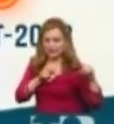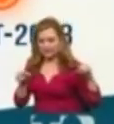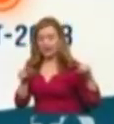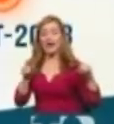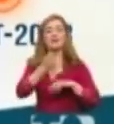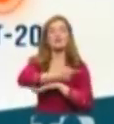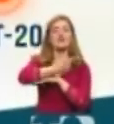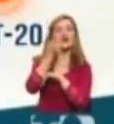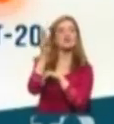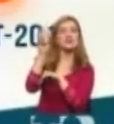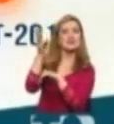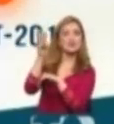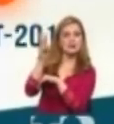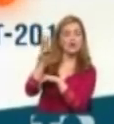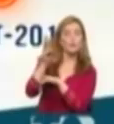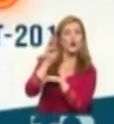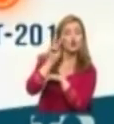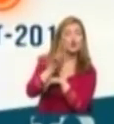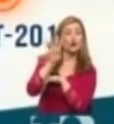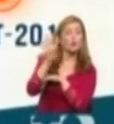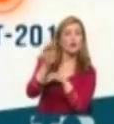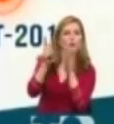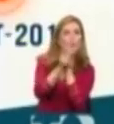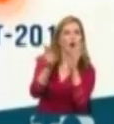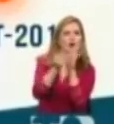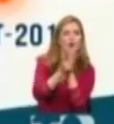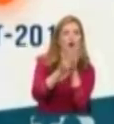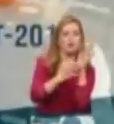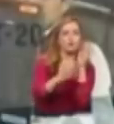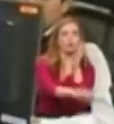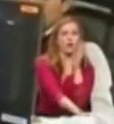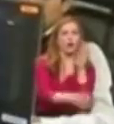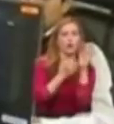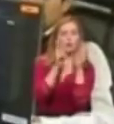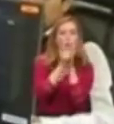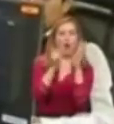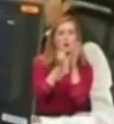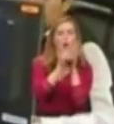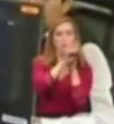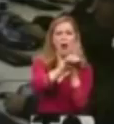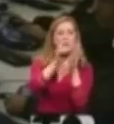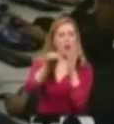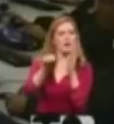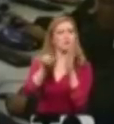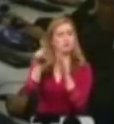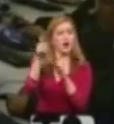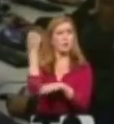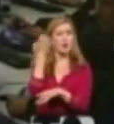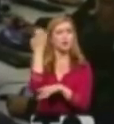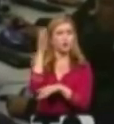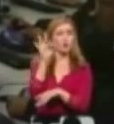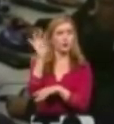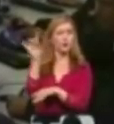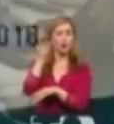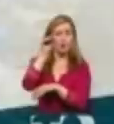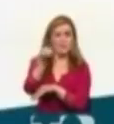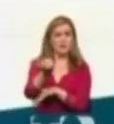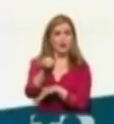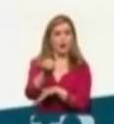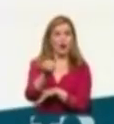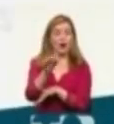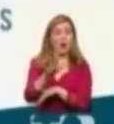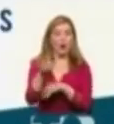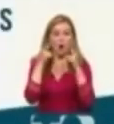días, existieron 241 alarmas de retiro del dispositivo. El 13 de octubre, cuando la operadora recibe la alerta del grillete